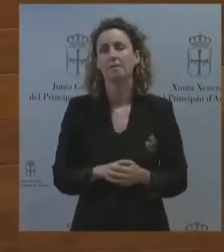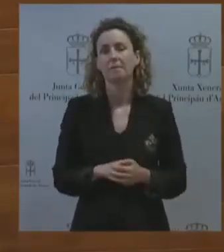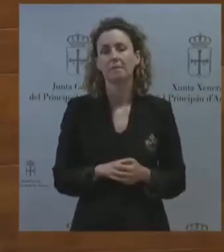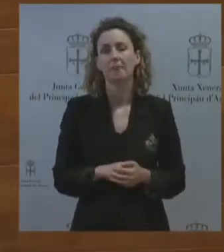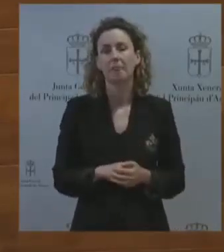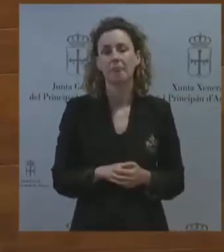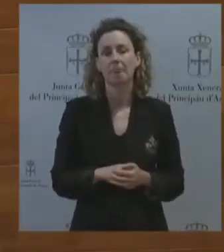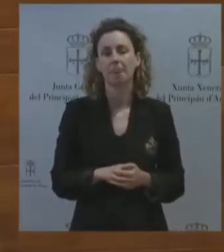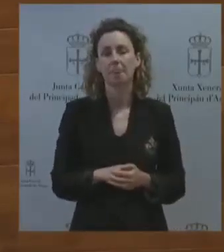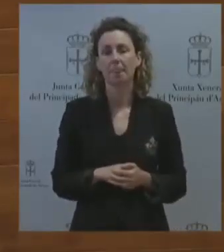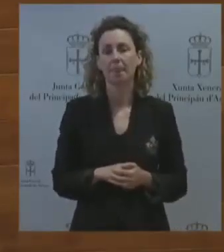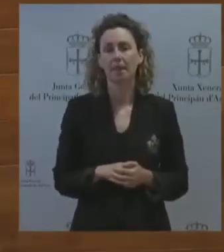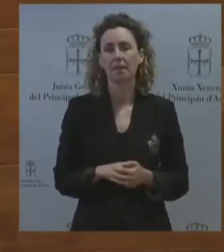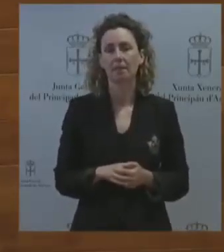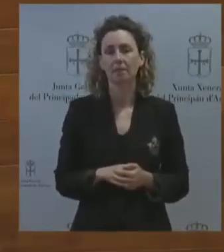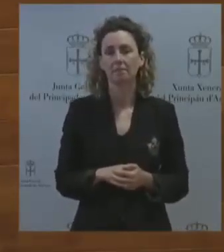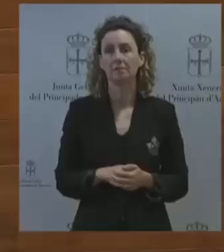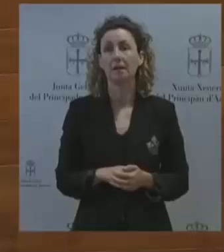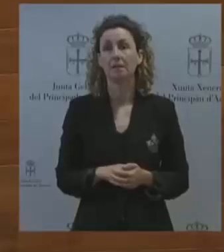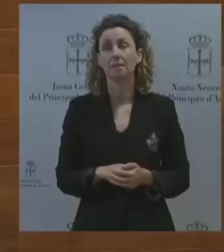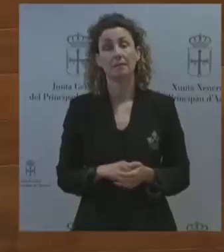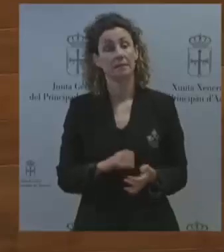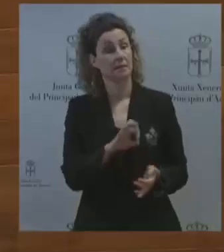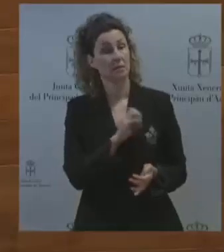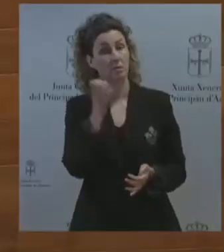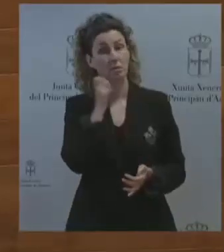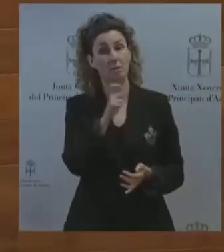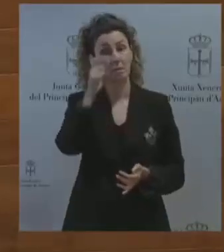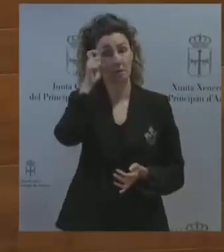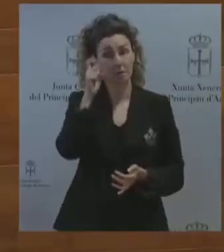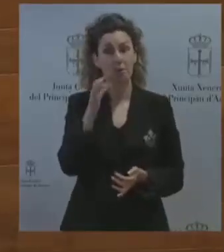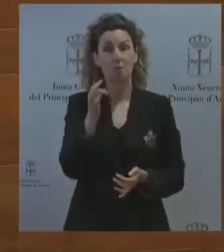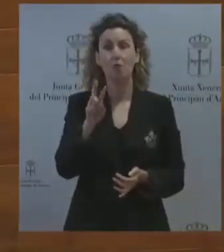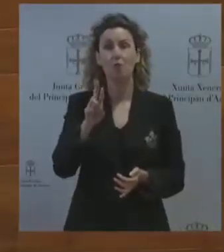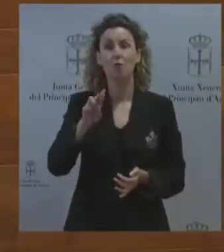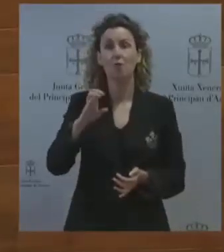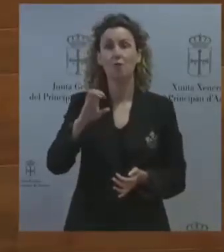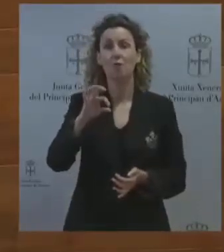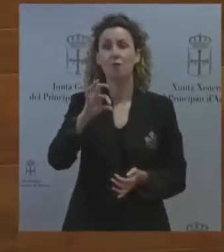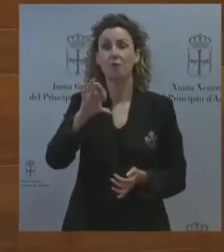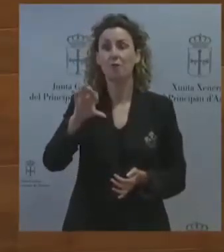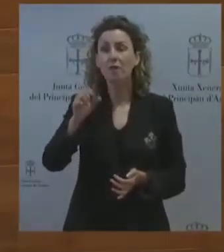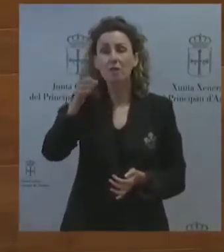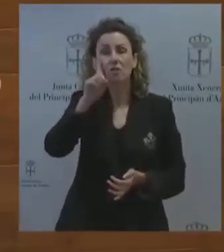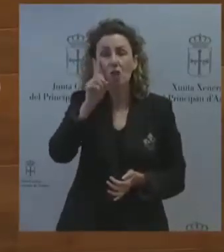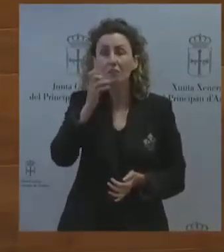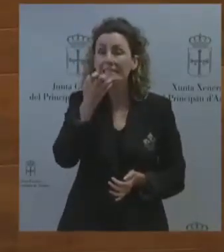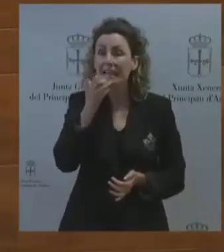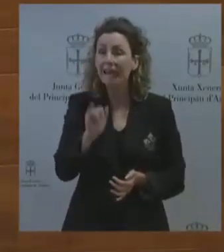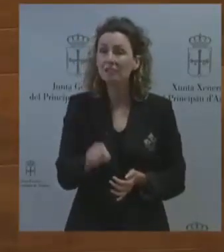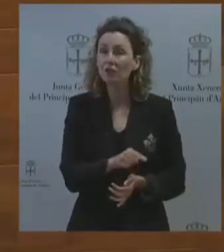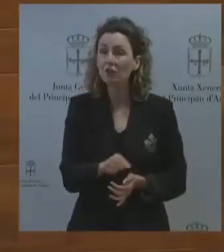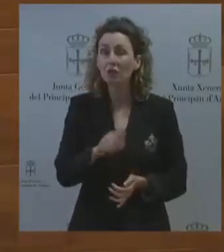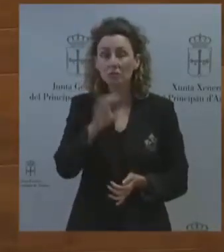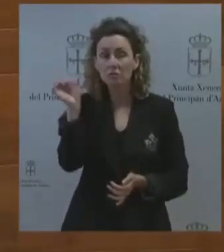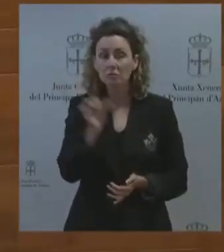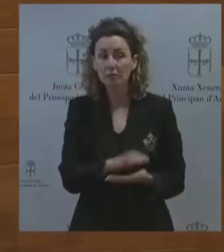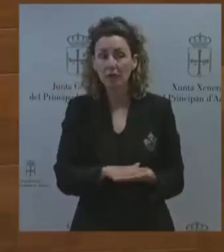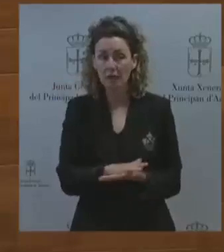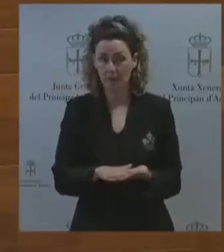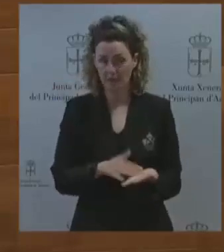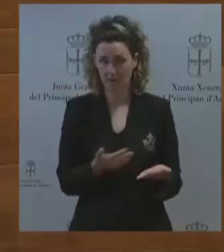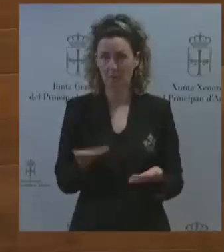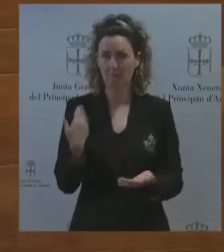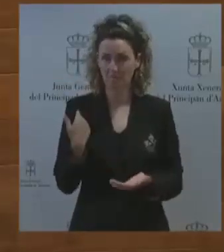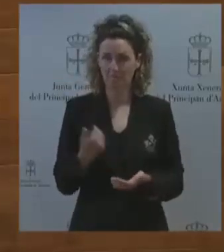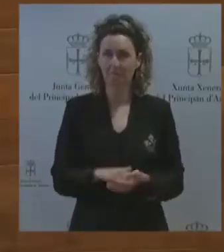Barbón, Furcies, que no sé si lo quiere aclarar o lo mantiene, de esto sí que le escuchamos hablar ayer, señoría, dijo, hay Furcies que